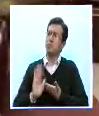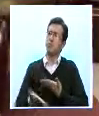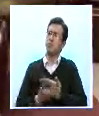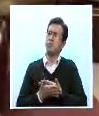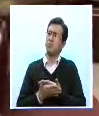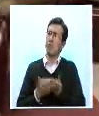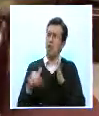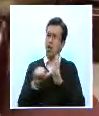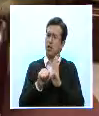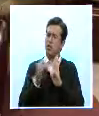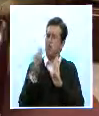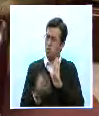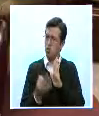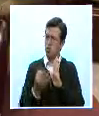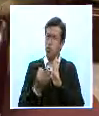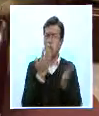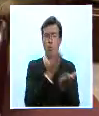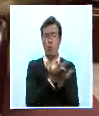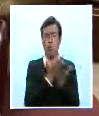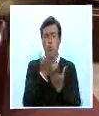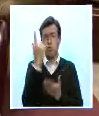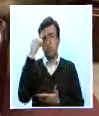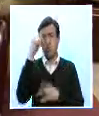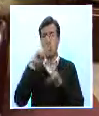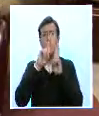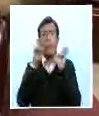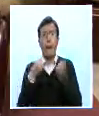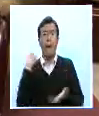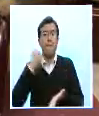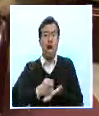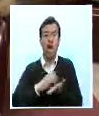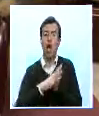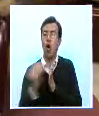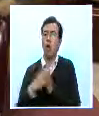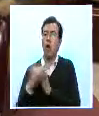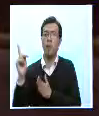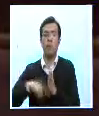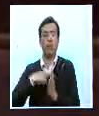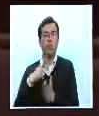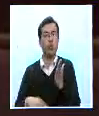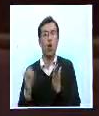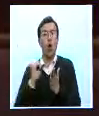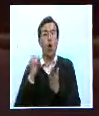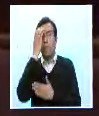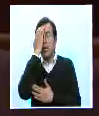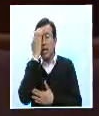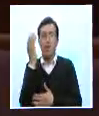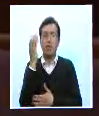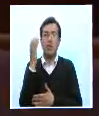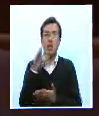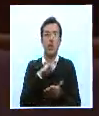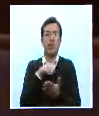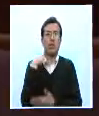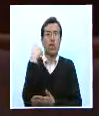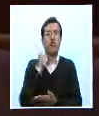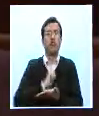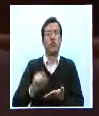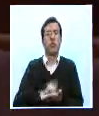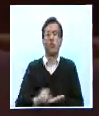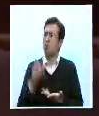artículo en este caso propuesto por el ejecutivo sobre la falsificación de marcas y de piratería lesiva contra los derechos de autor